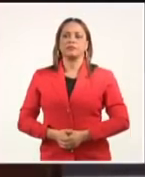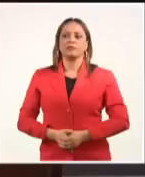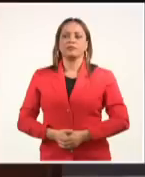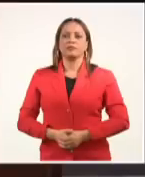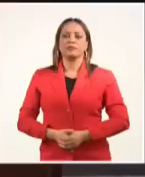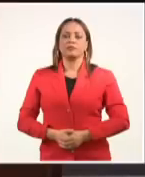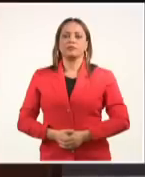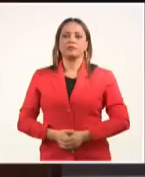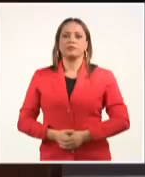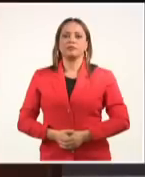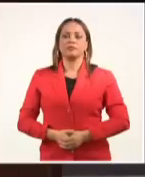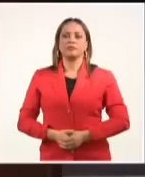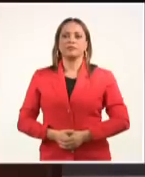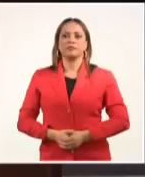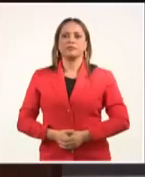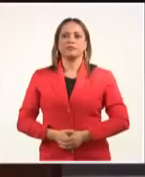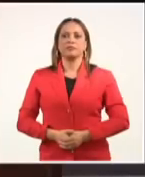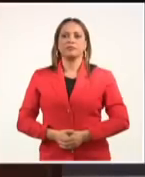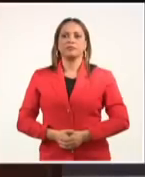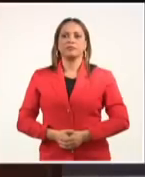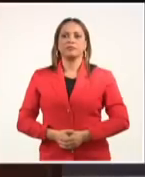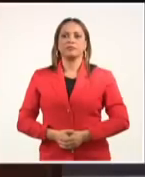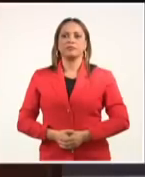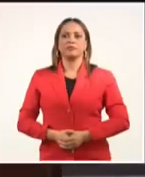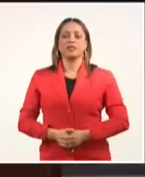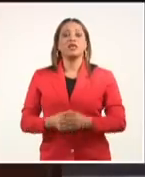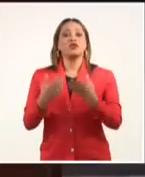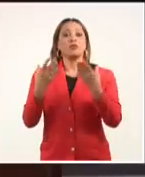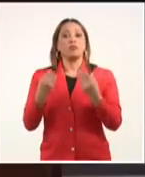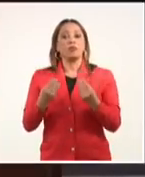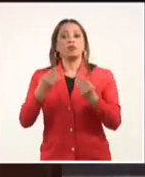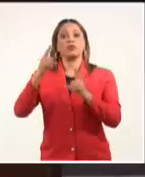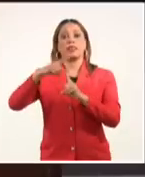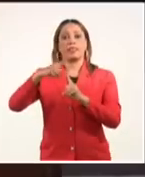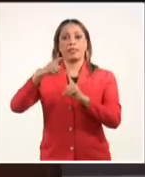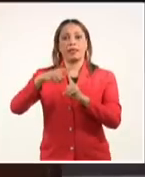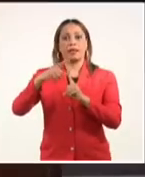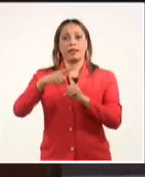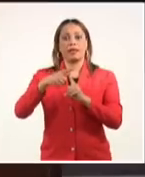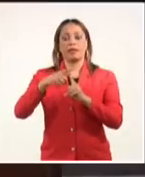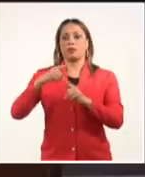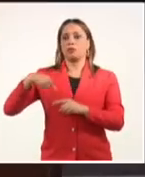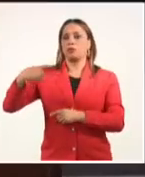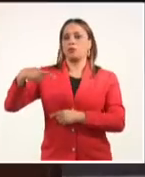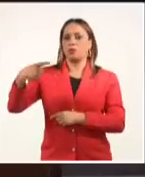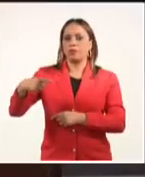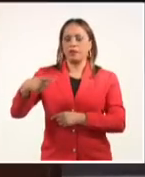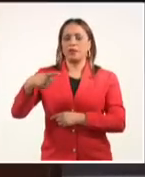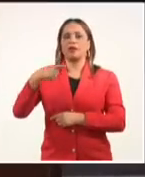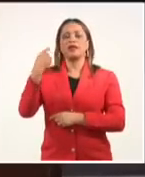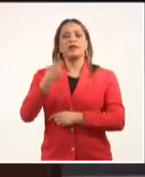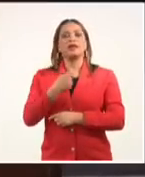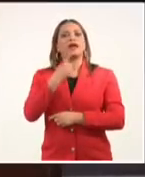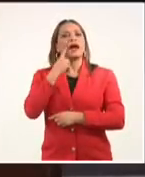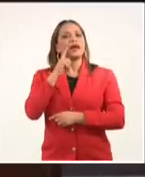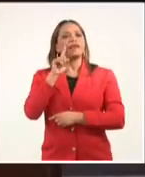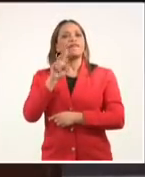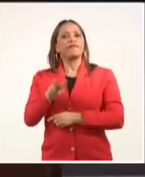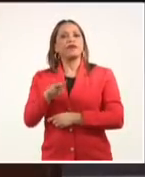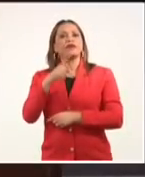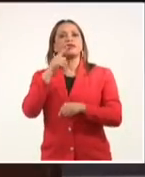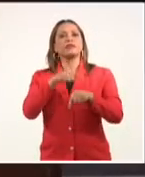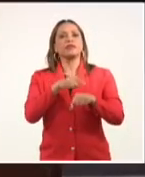Igualmente, dentro de las muchas tareas y retos cotidianos, encuentren tiempo